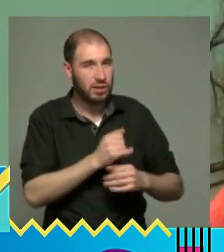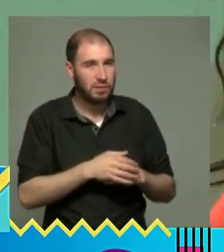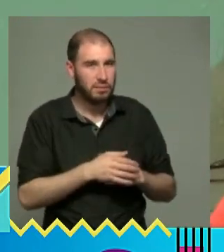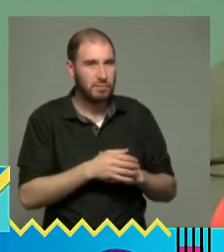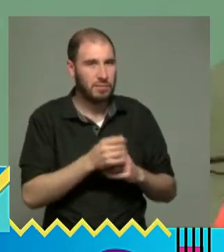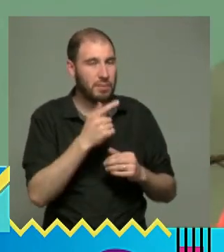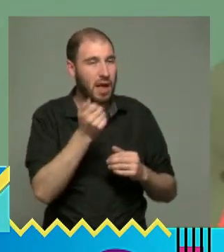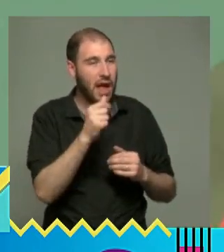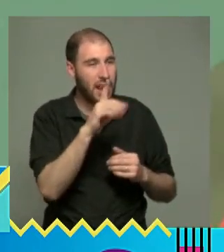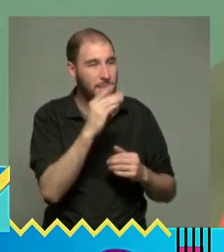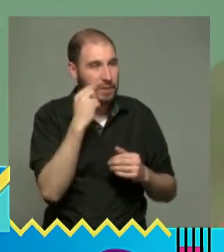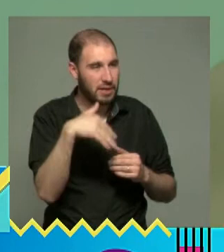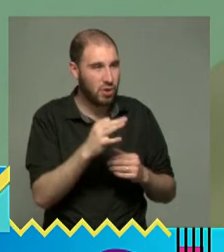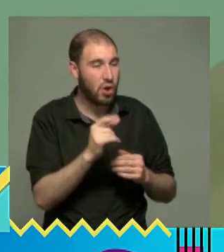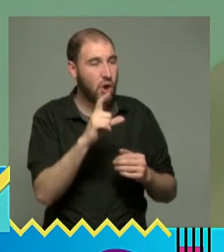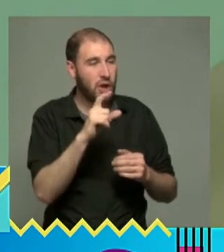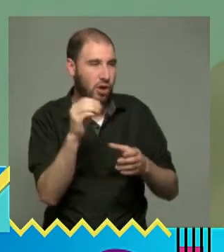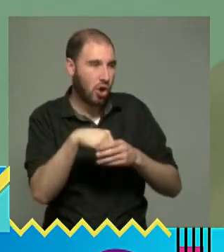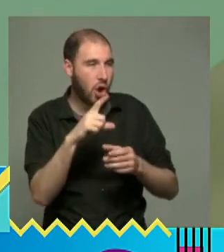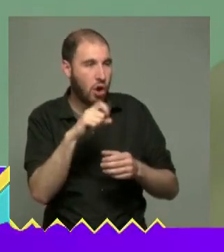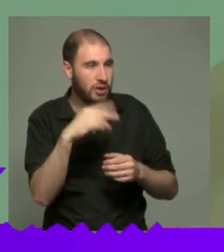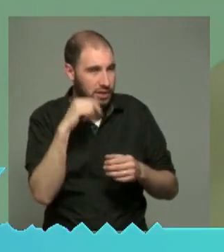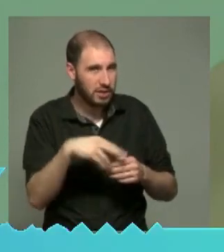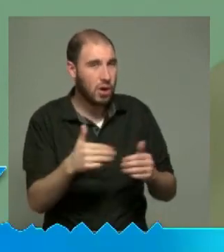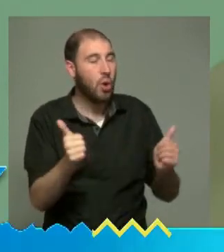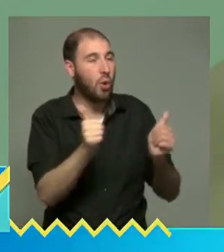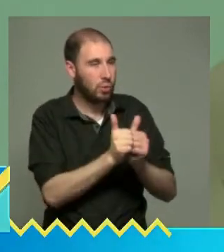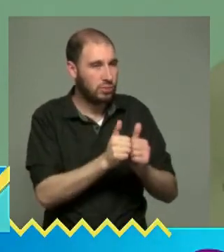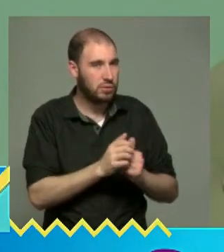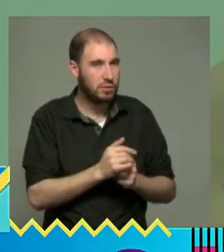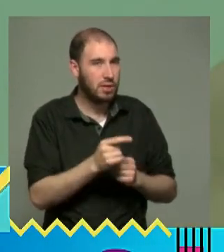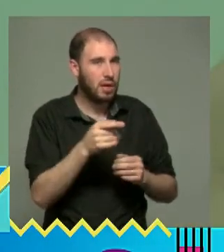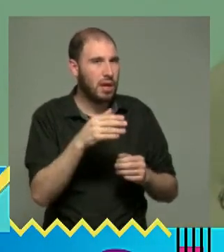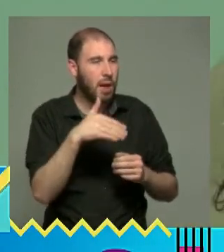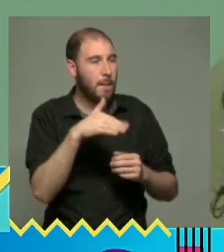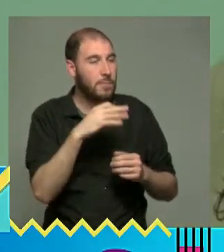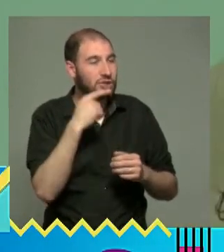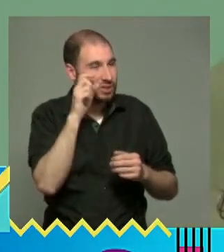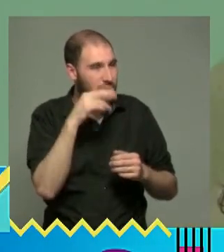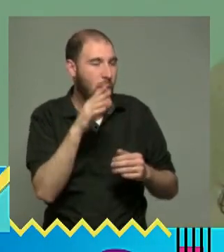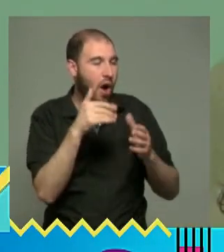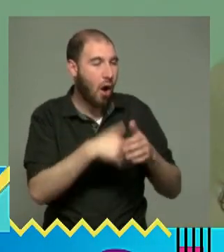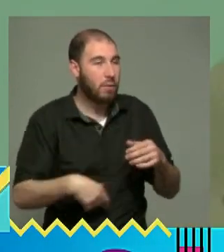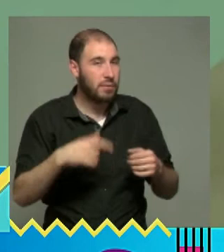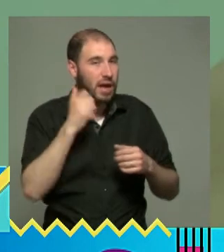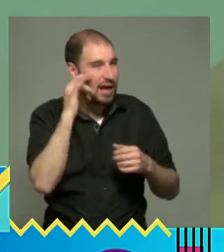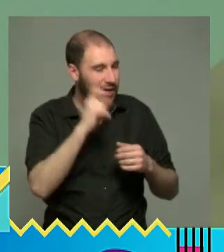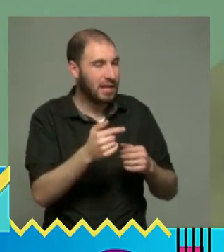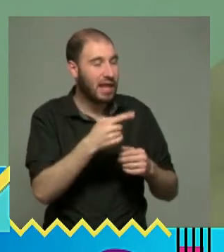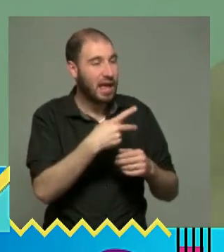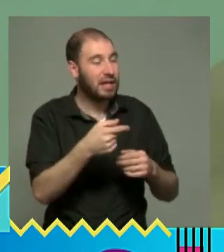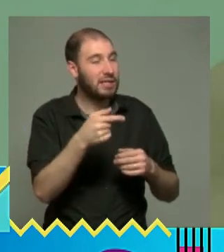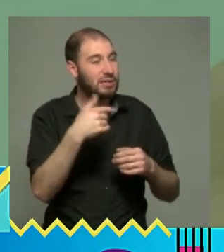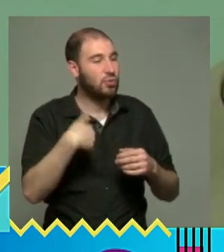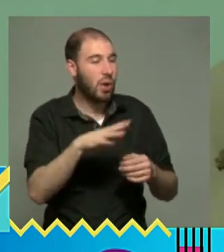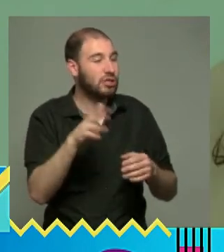doctor Albino, Sí. miembro de CONIN, que está en línea con lo que Monseñor Aguer la semana pasada mandó a prohibir la educación sexual integral en